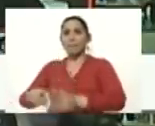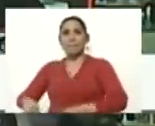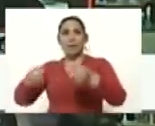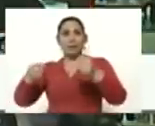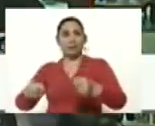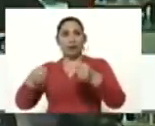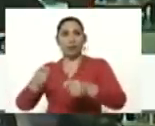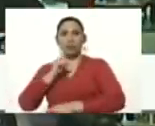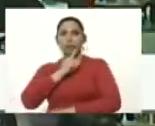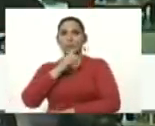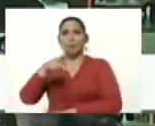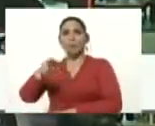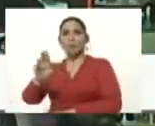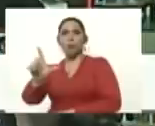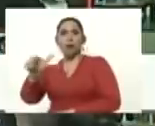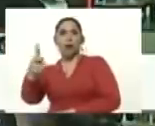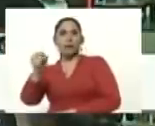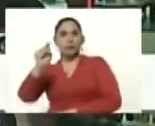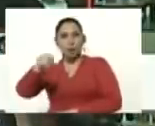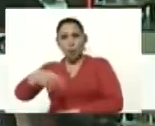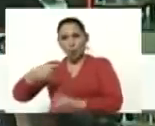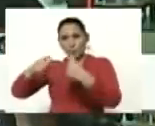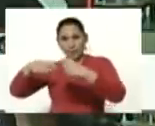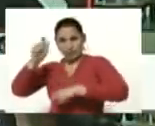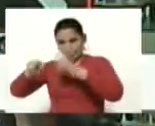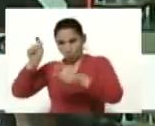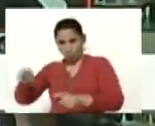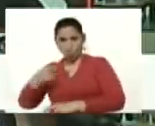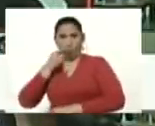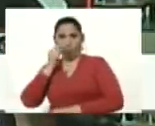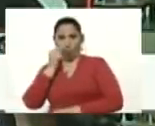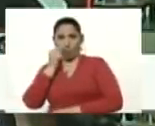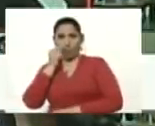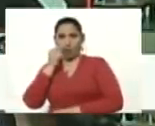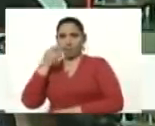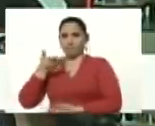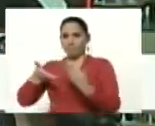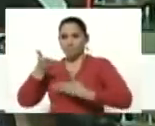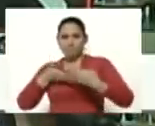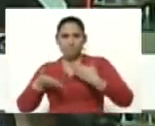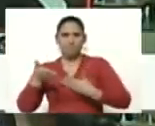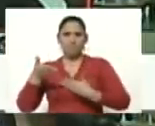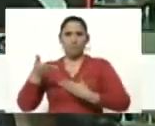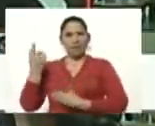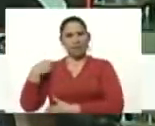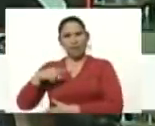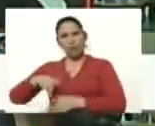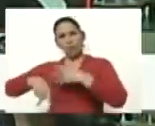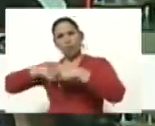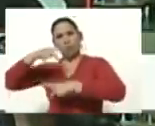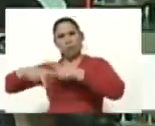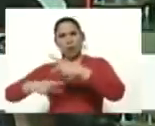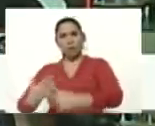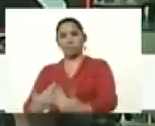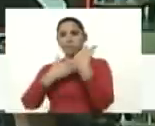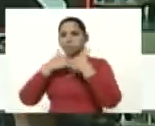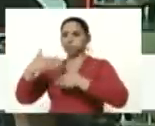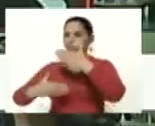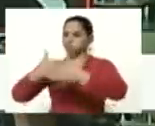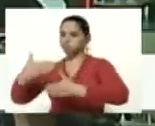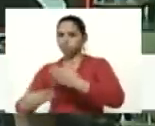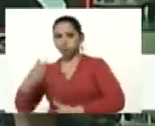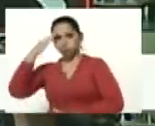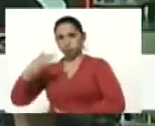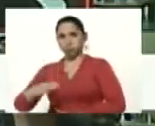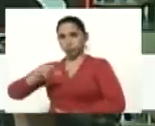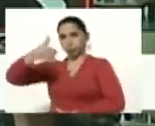el mercado de las pulgas. Los comerciantes están colaborando, hemos tenido un programa que ha venido llevando el general Lugo Armas